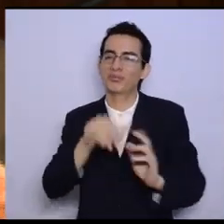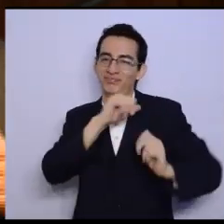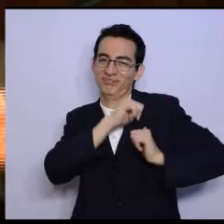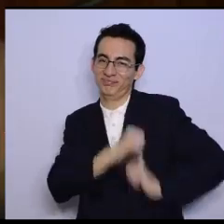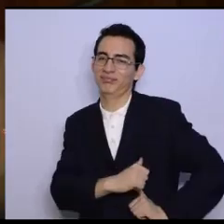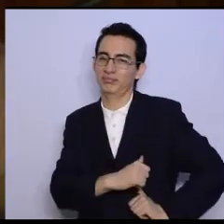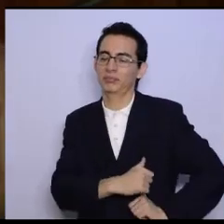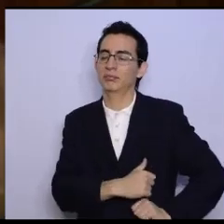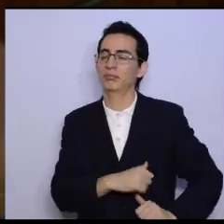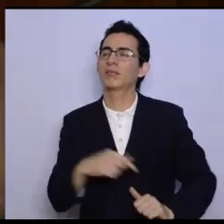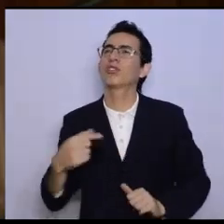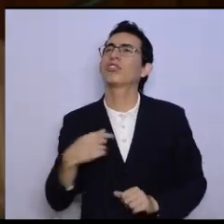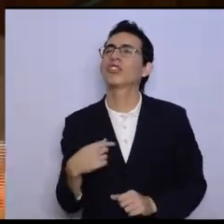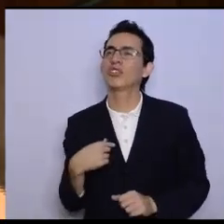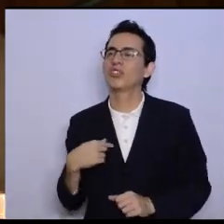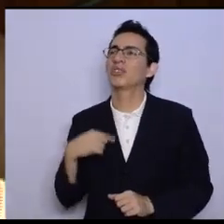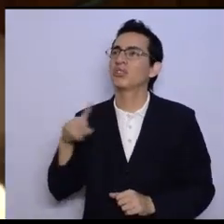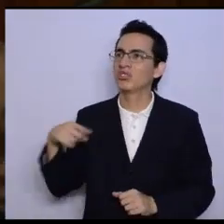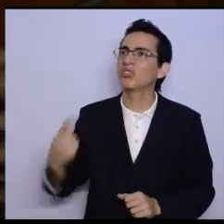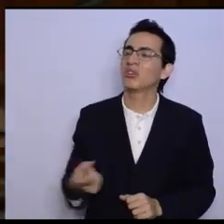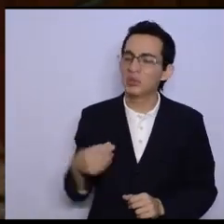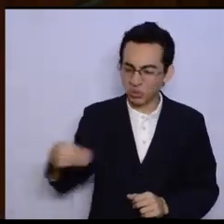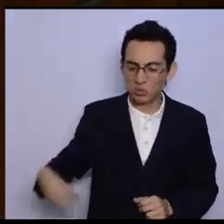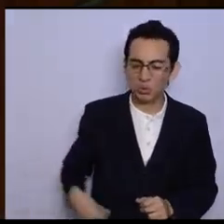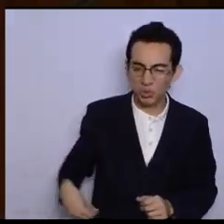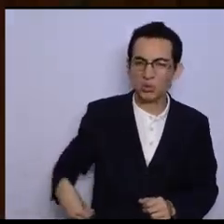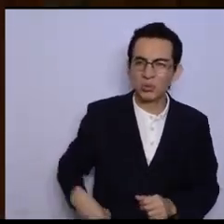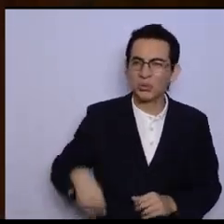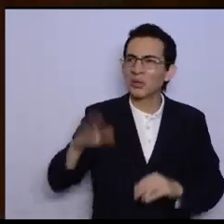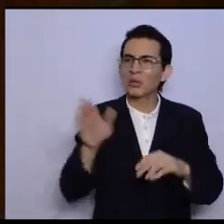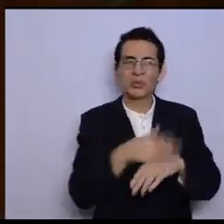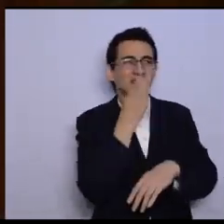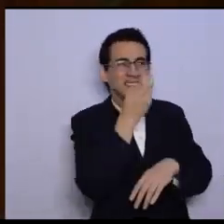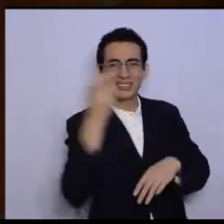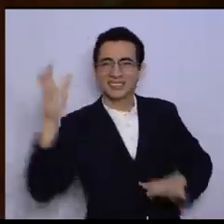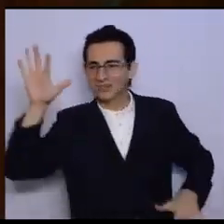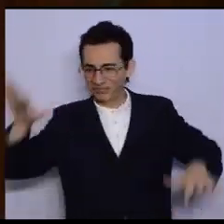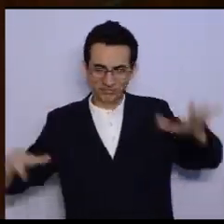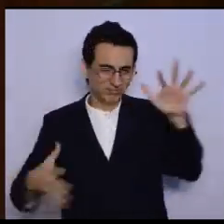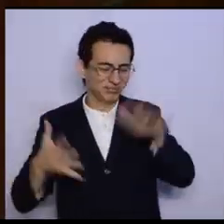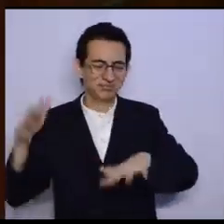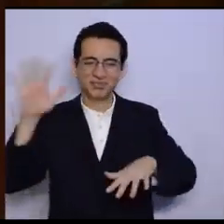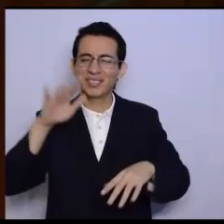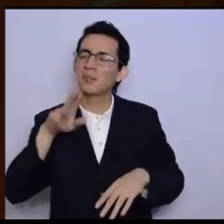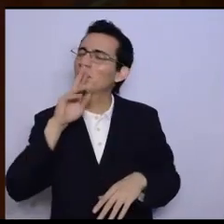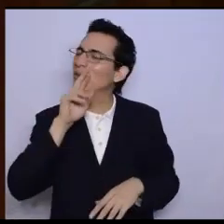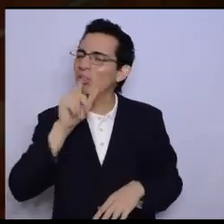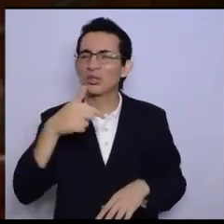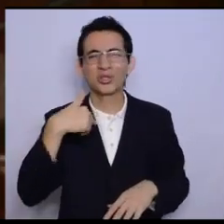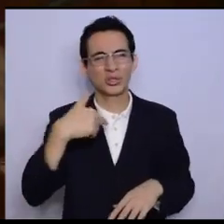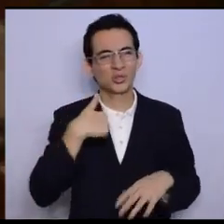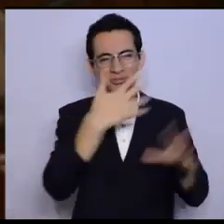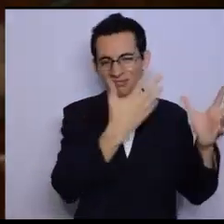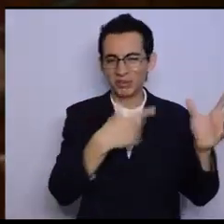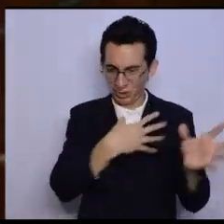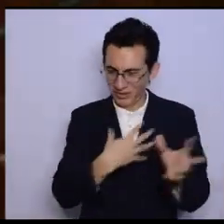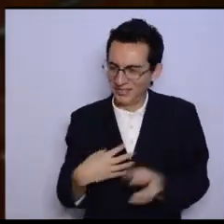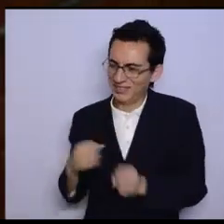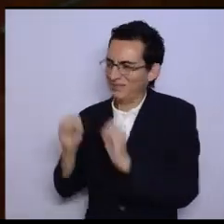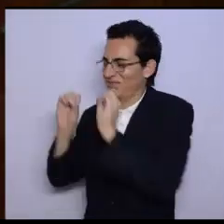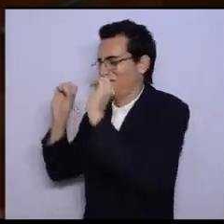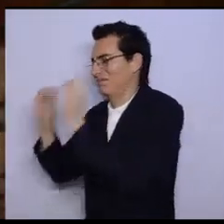Porque casi siempre le echamos la culpa a otro. Yo soy el culpable de esta tempestad, pero tírenme al mar y todo esto se va a